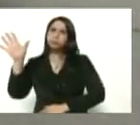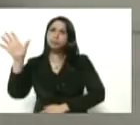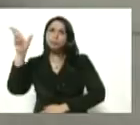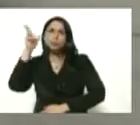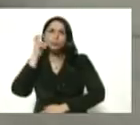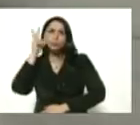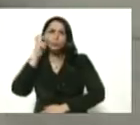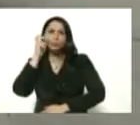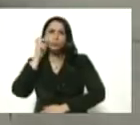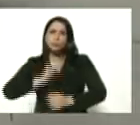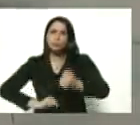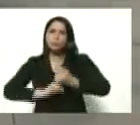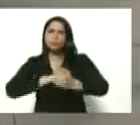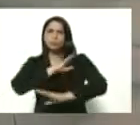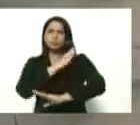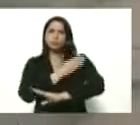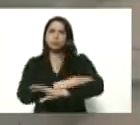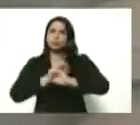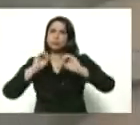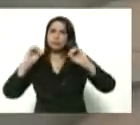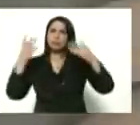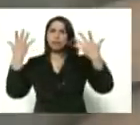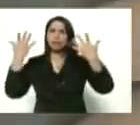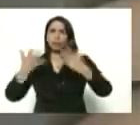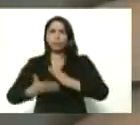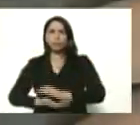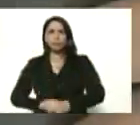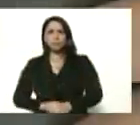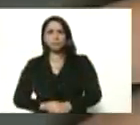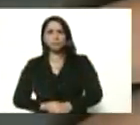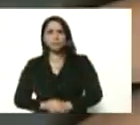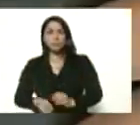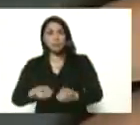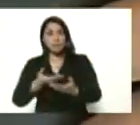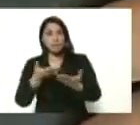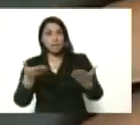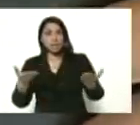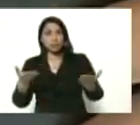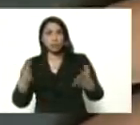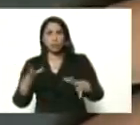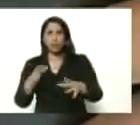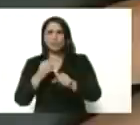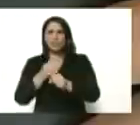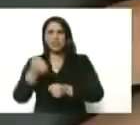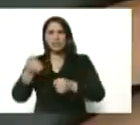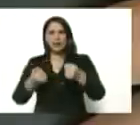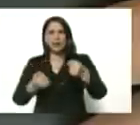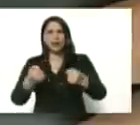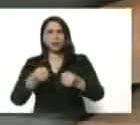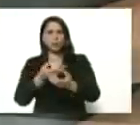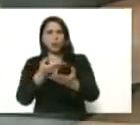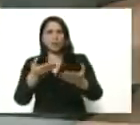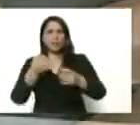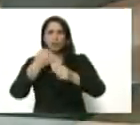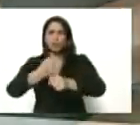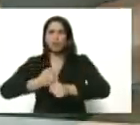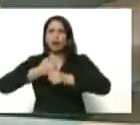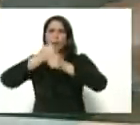potencia salvadora de su diestra. Estos confían en carros y aquellos en